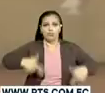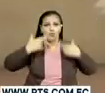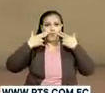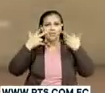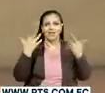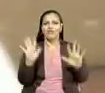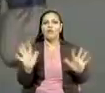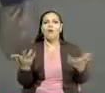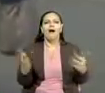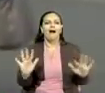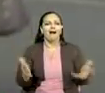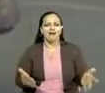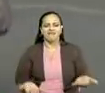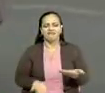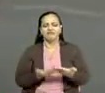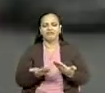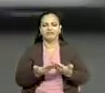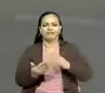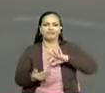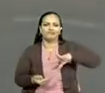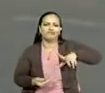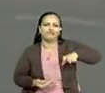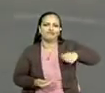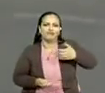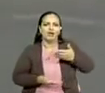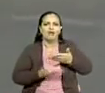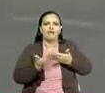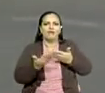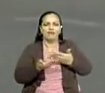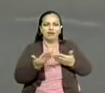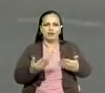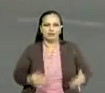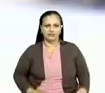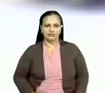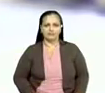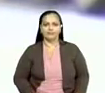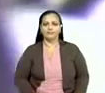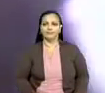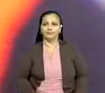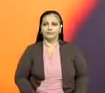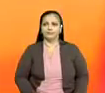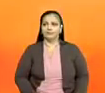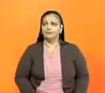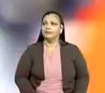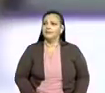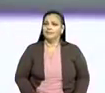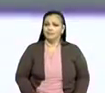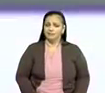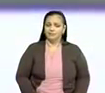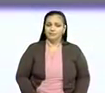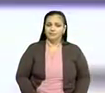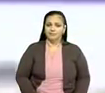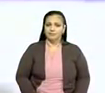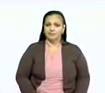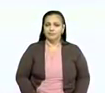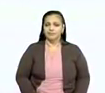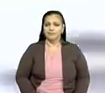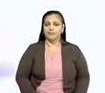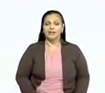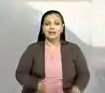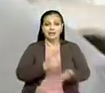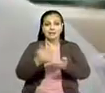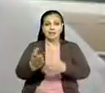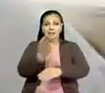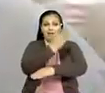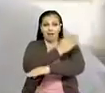tenido patente de curso en estos episodios de apremio, pero los incidentes son de toda laya. Inclusive la semana pasada se